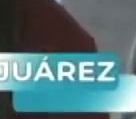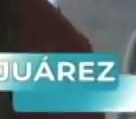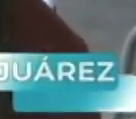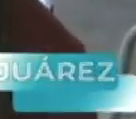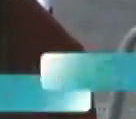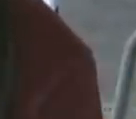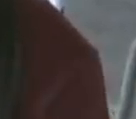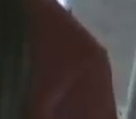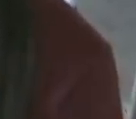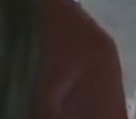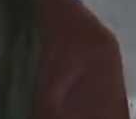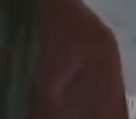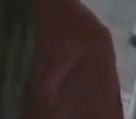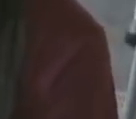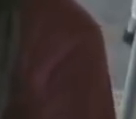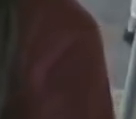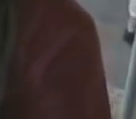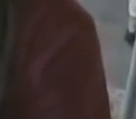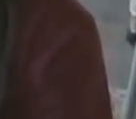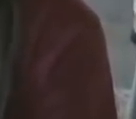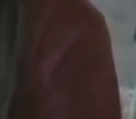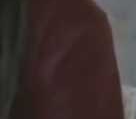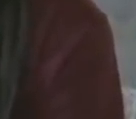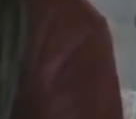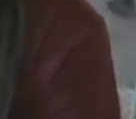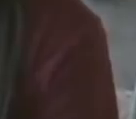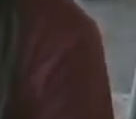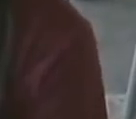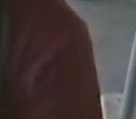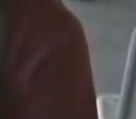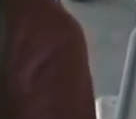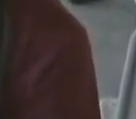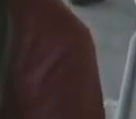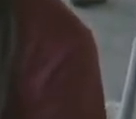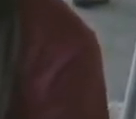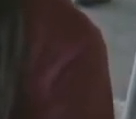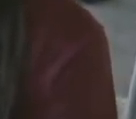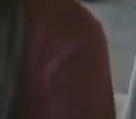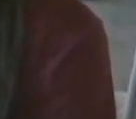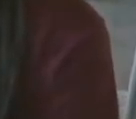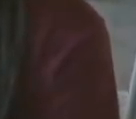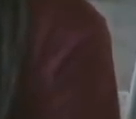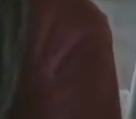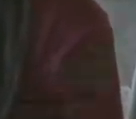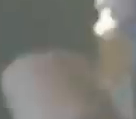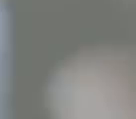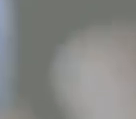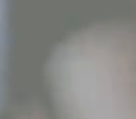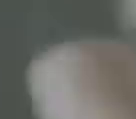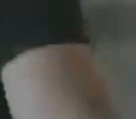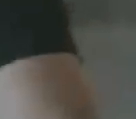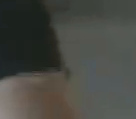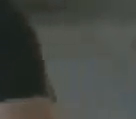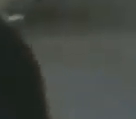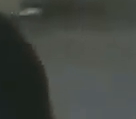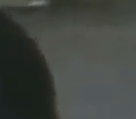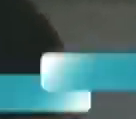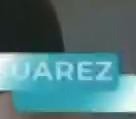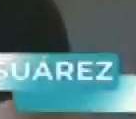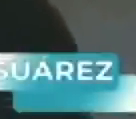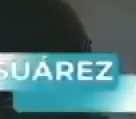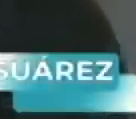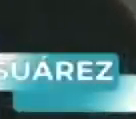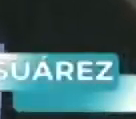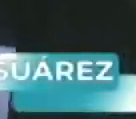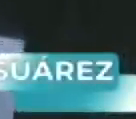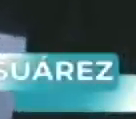como el presidente dijo que uno podía asistir sin previa cita porque yo cumplí 18 años. Vamos a vacunarnos entre